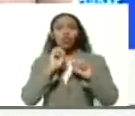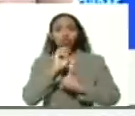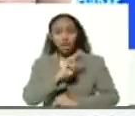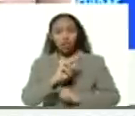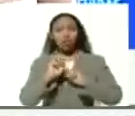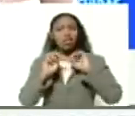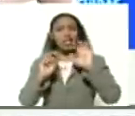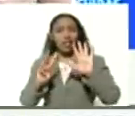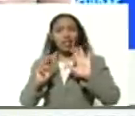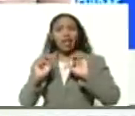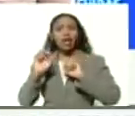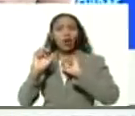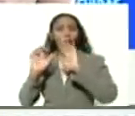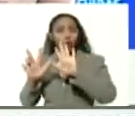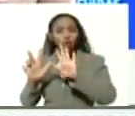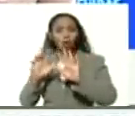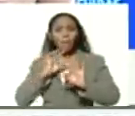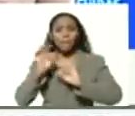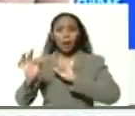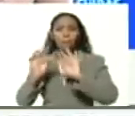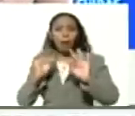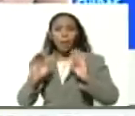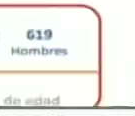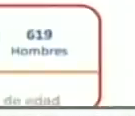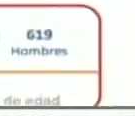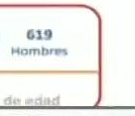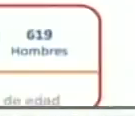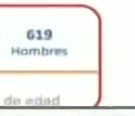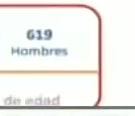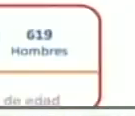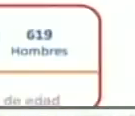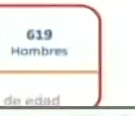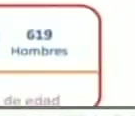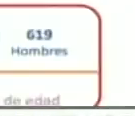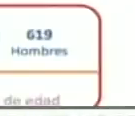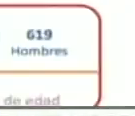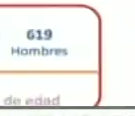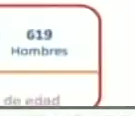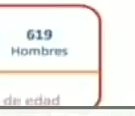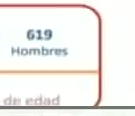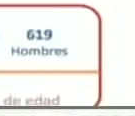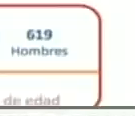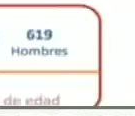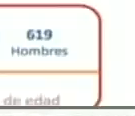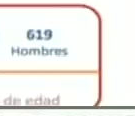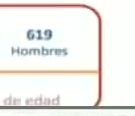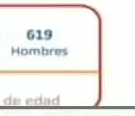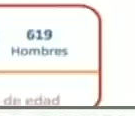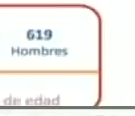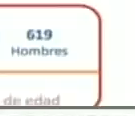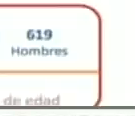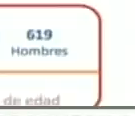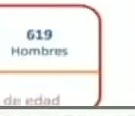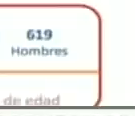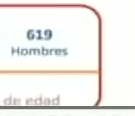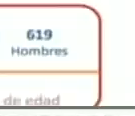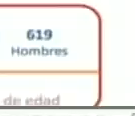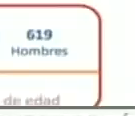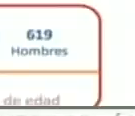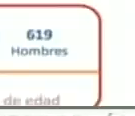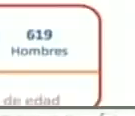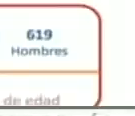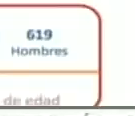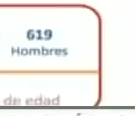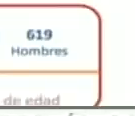1.278 casos de transmisión comunitaria. Hoy el Estado Miranda es la entidad de